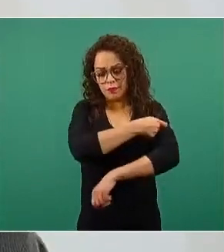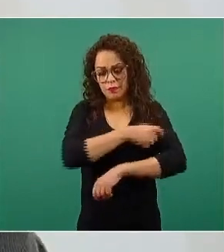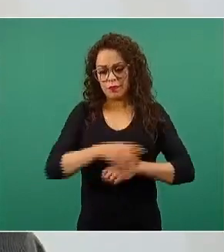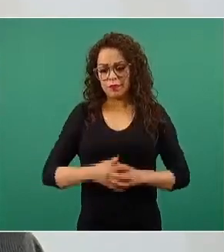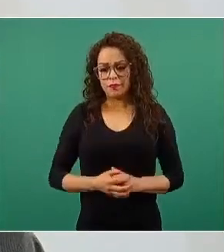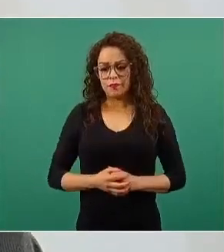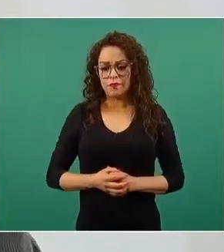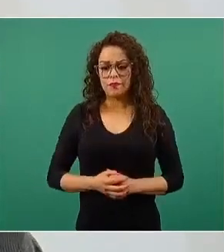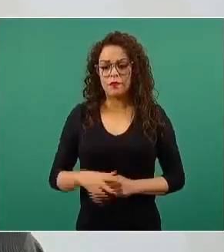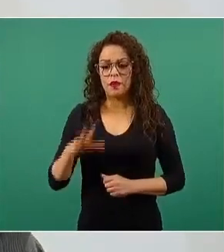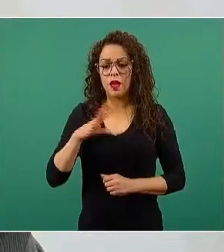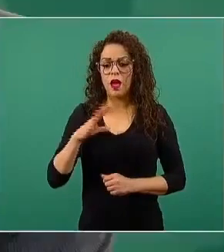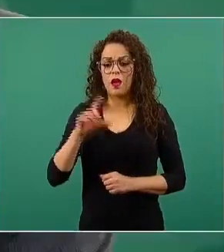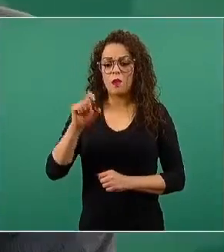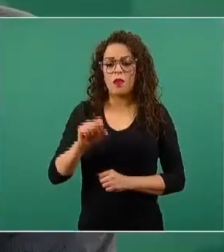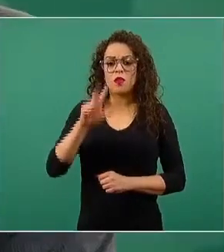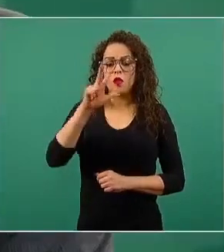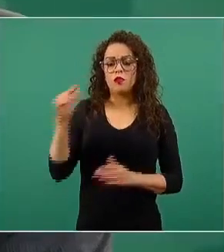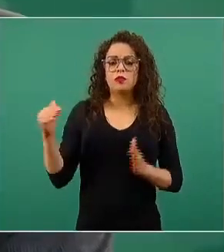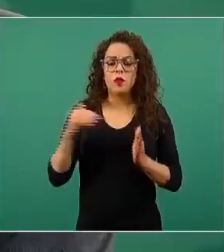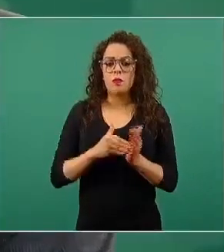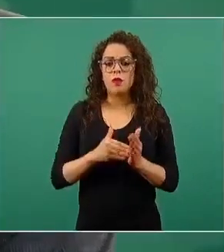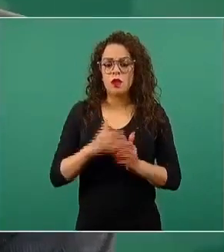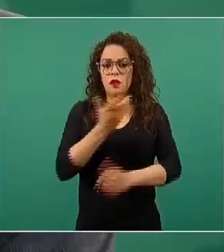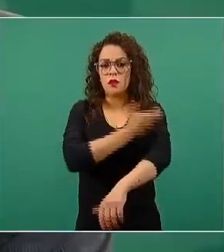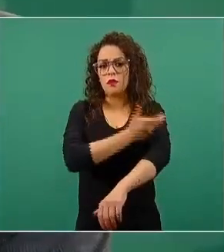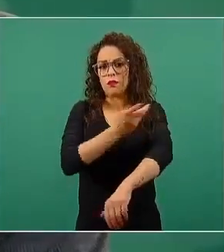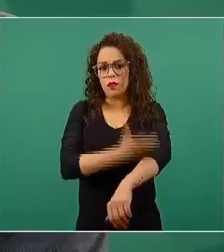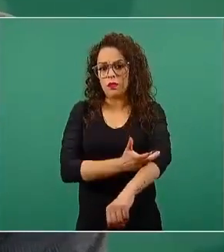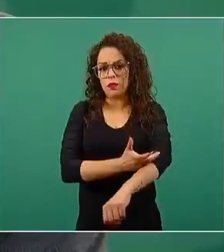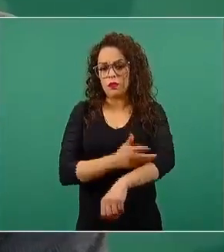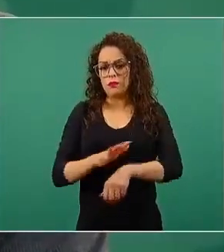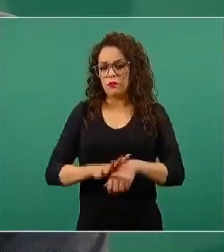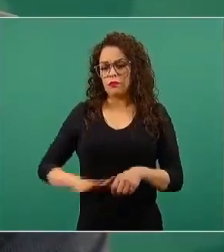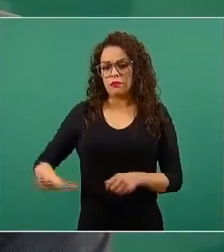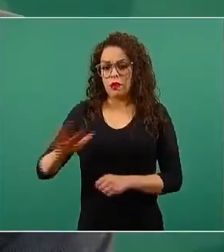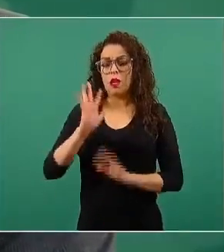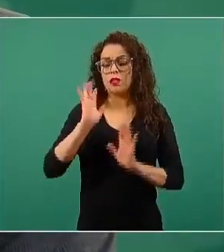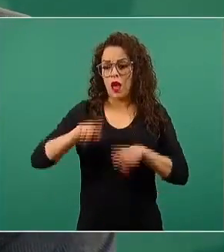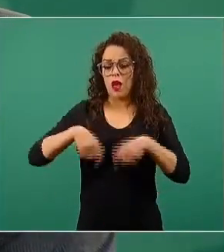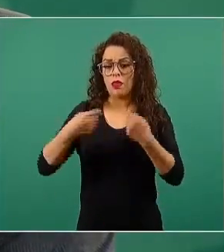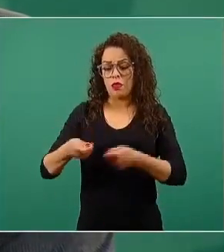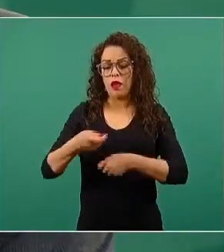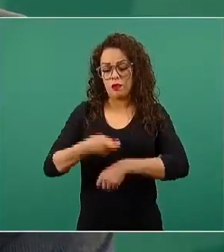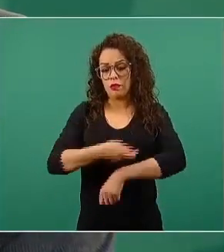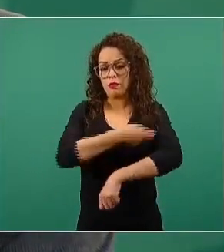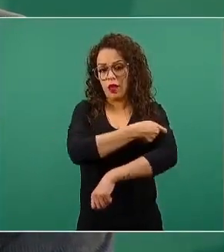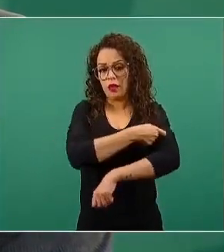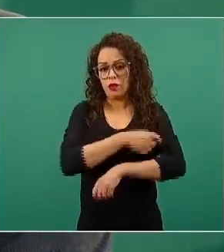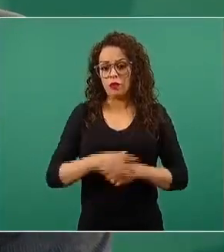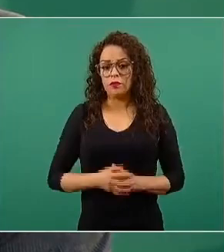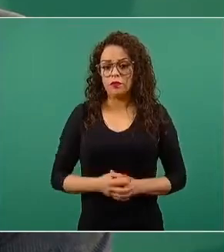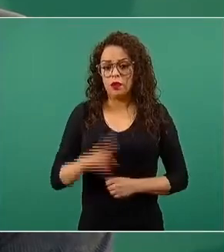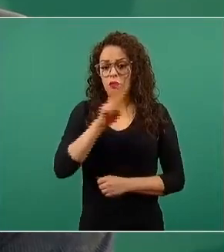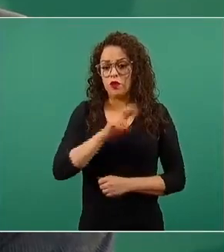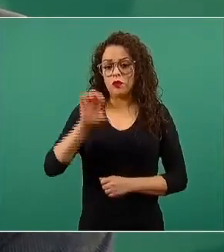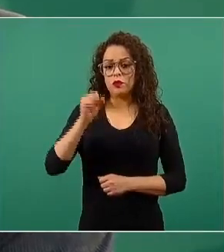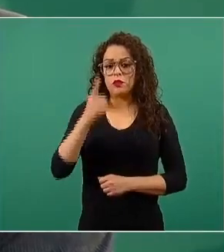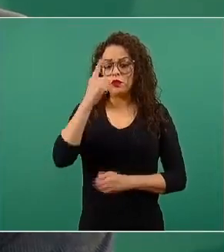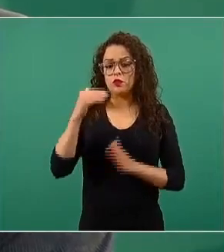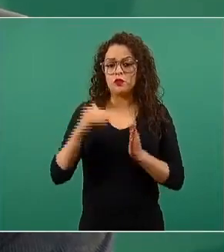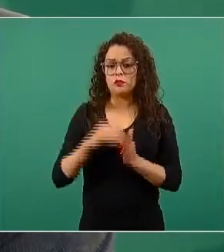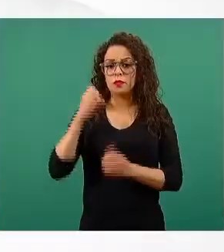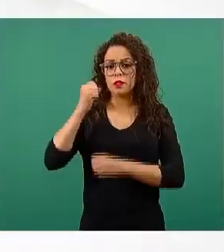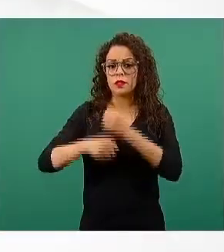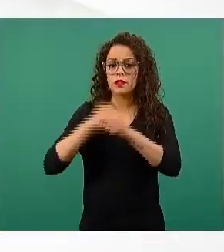Potosí tenemos más de 28,000 compañeras y compañeros del sector salud vacunados, 261,000 personas de 60 y